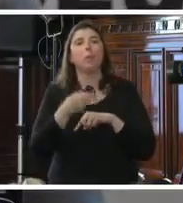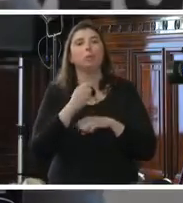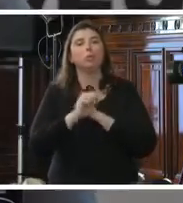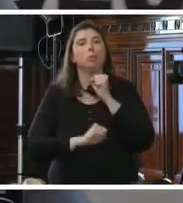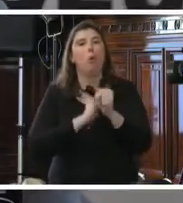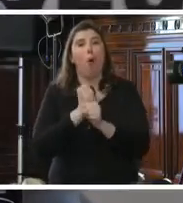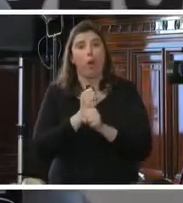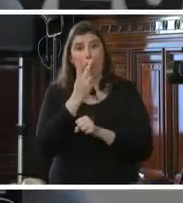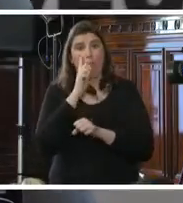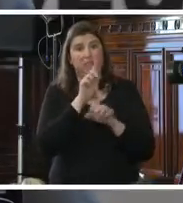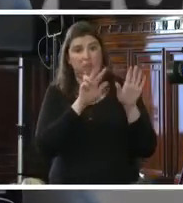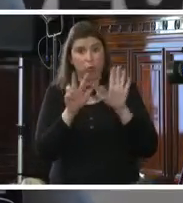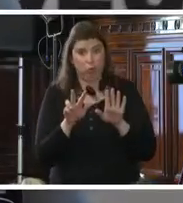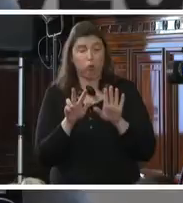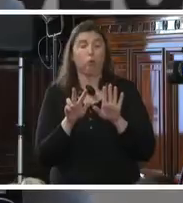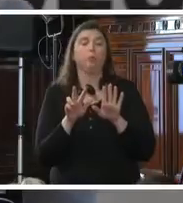año, 2018,